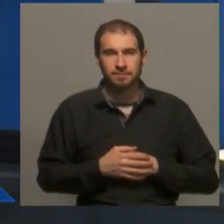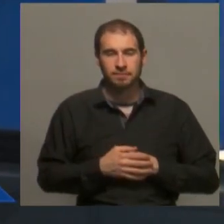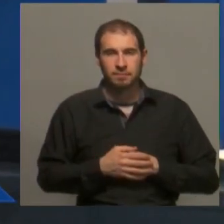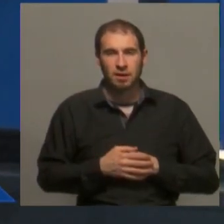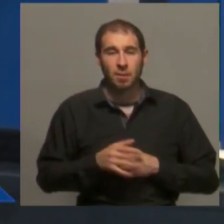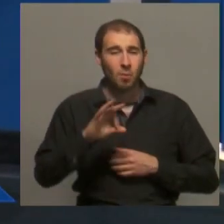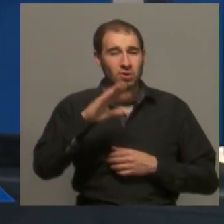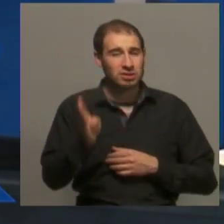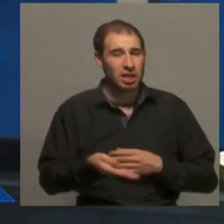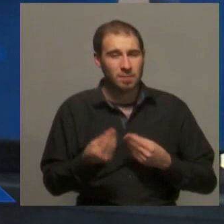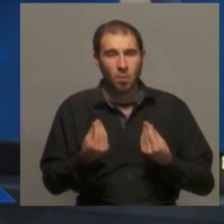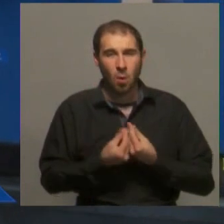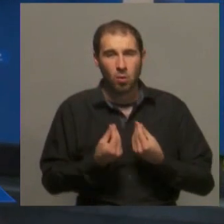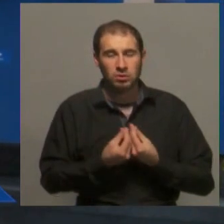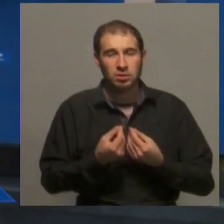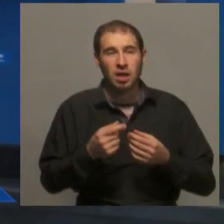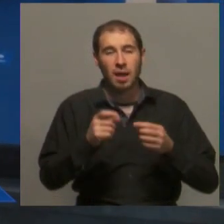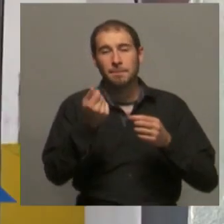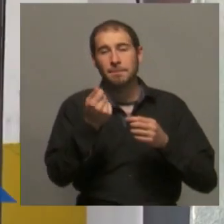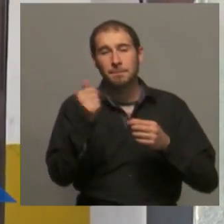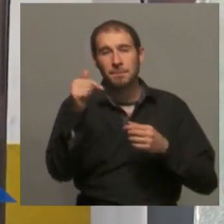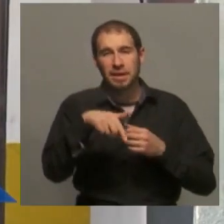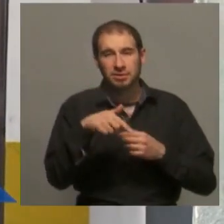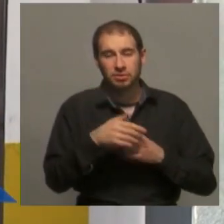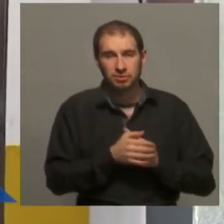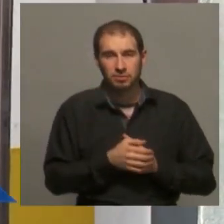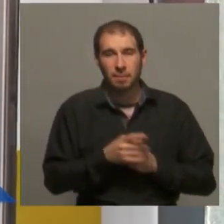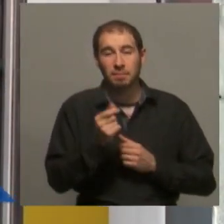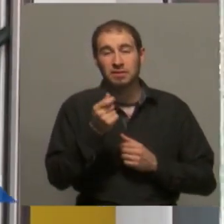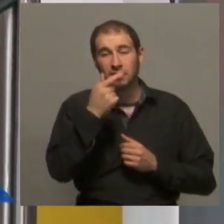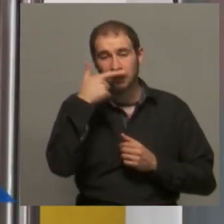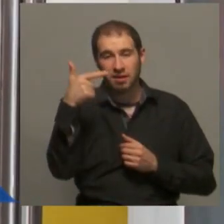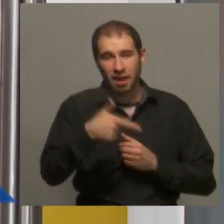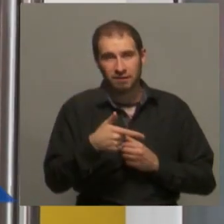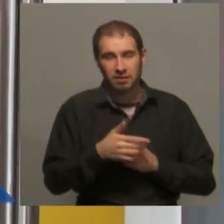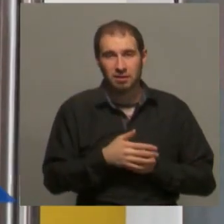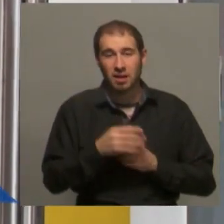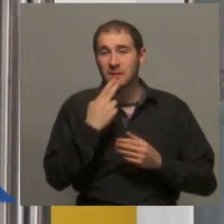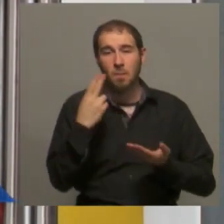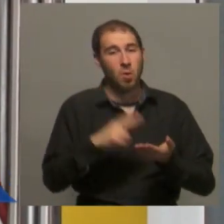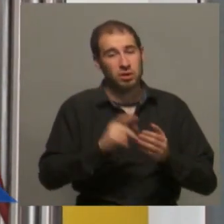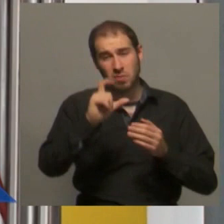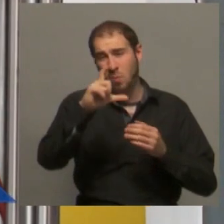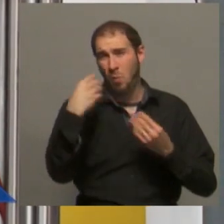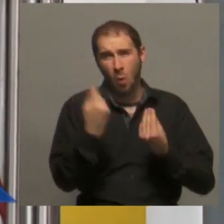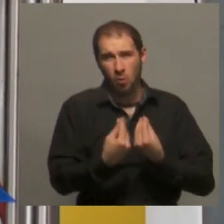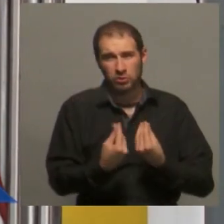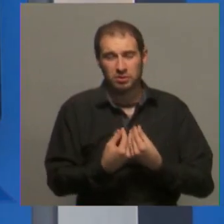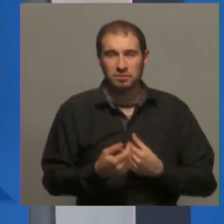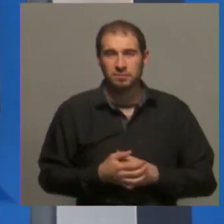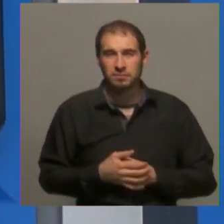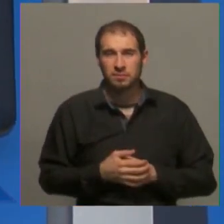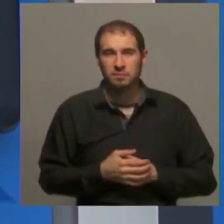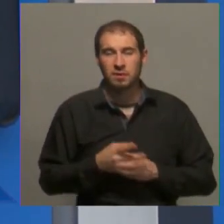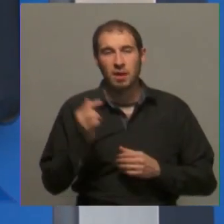el gran porcentaje de la constitución del precio del combustible son impuestos. Entonces